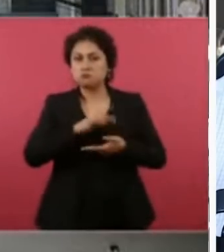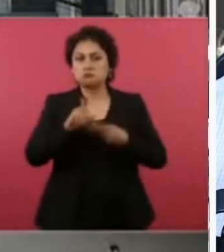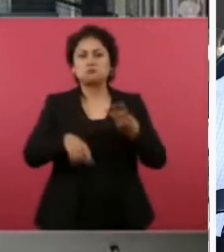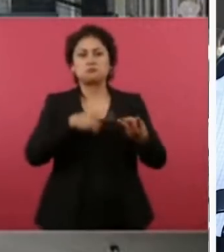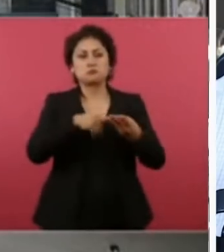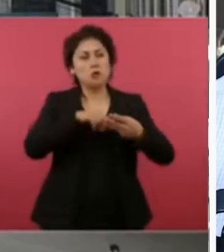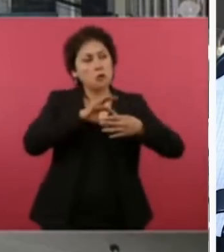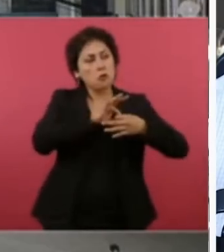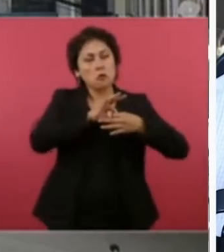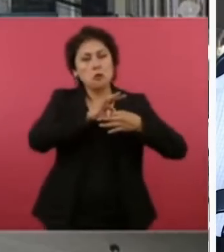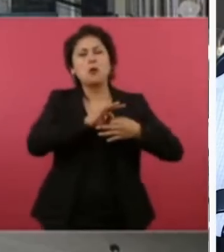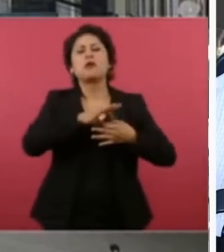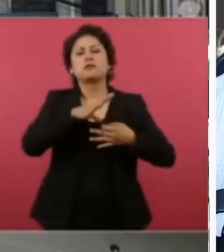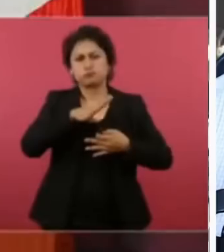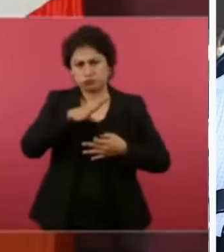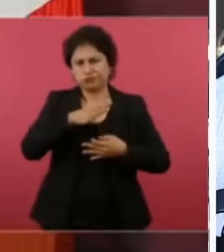con ellos.